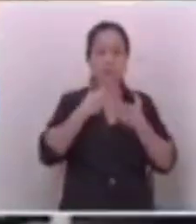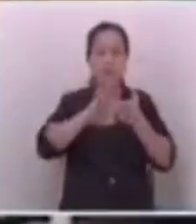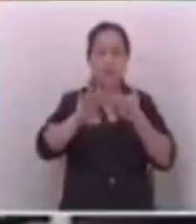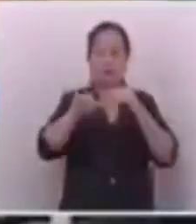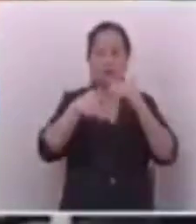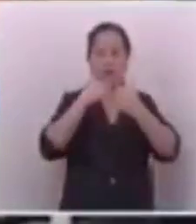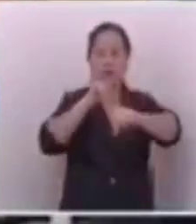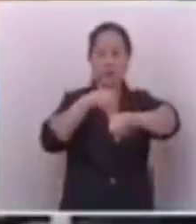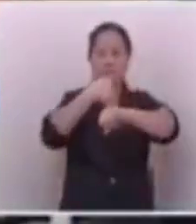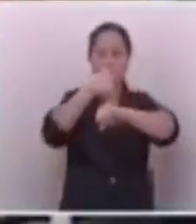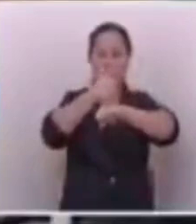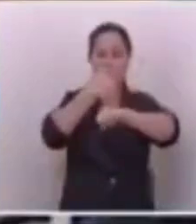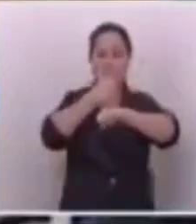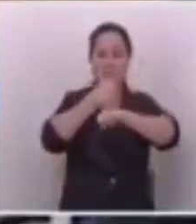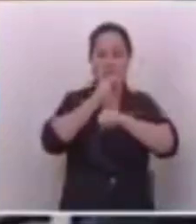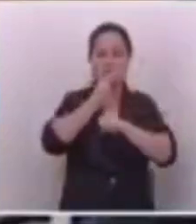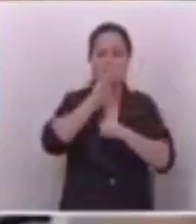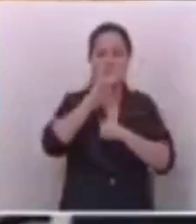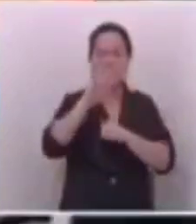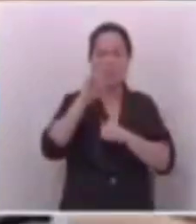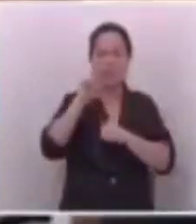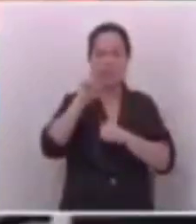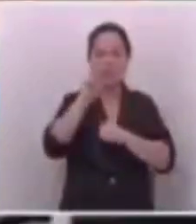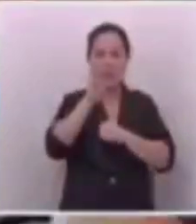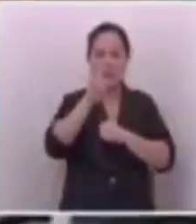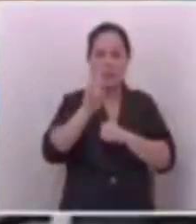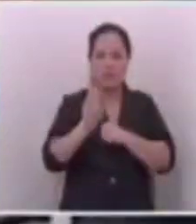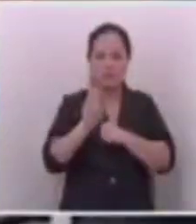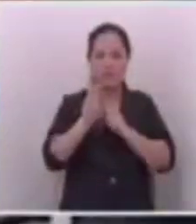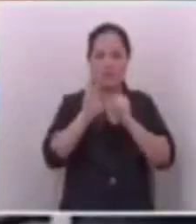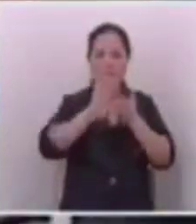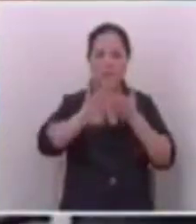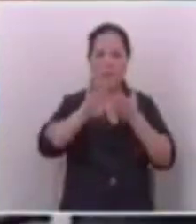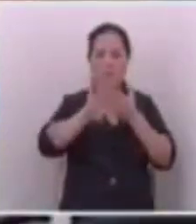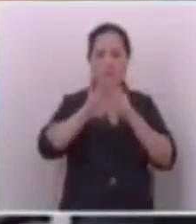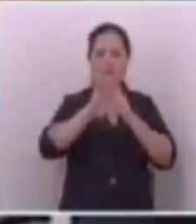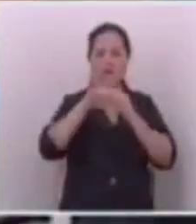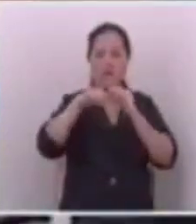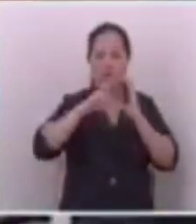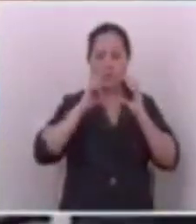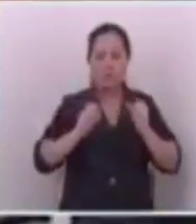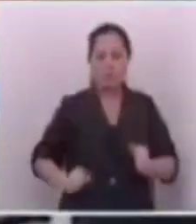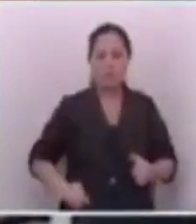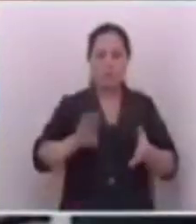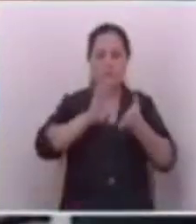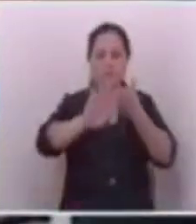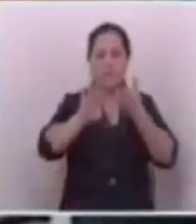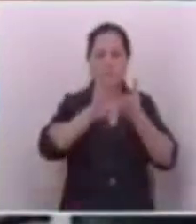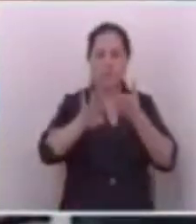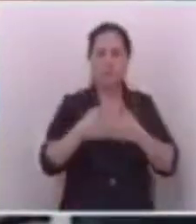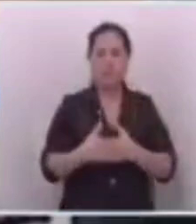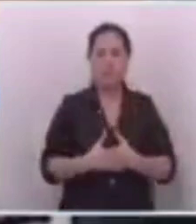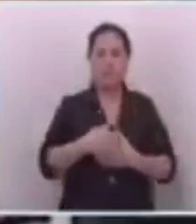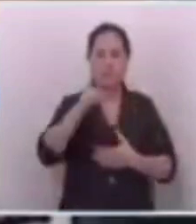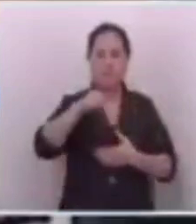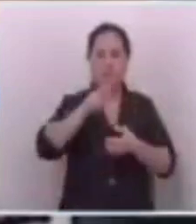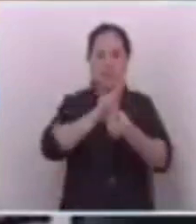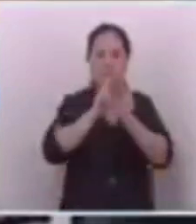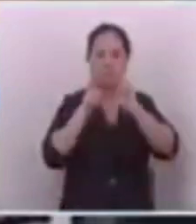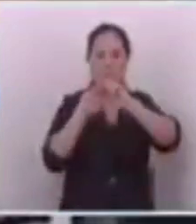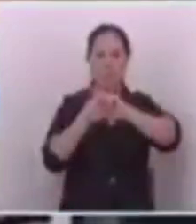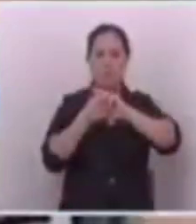toda una infraestructura para el Bitcoin o comprar publicidad para este gobierno. Esta